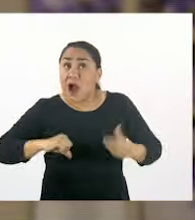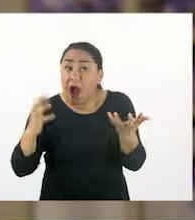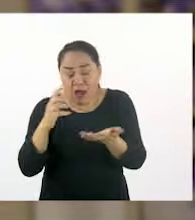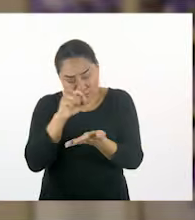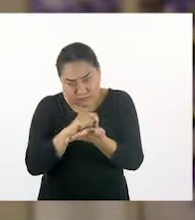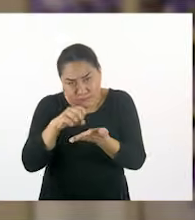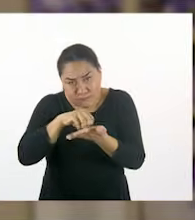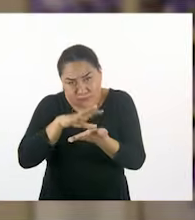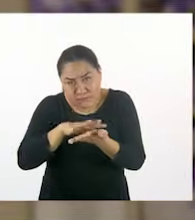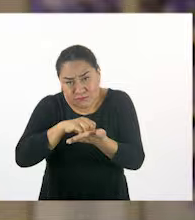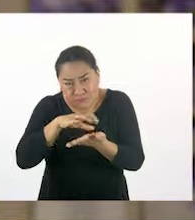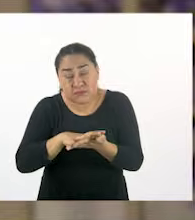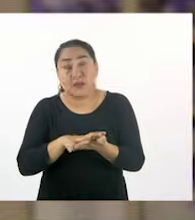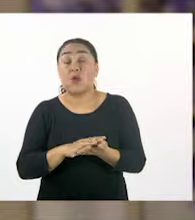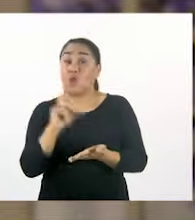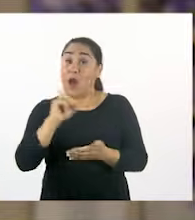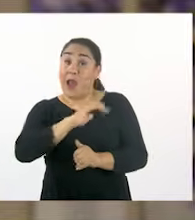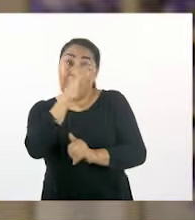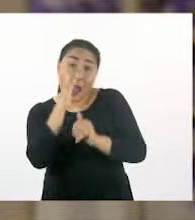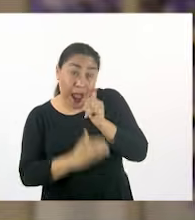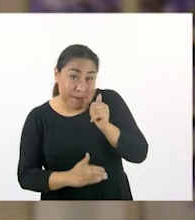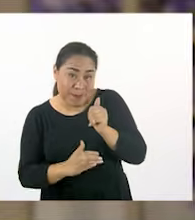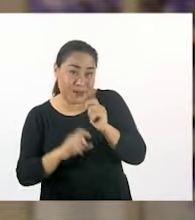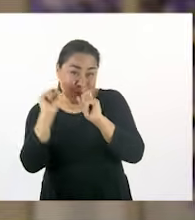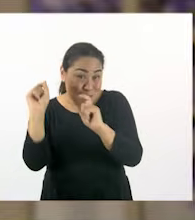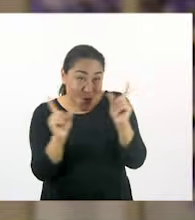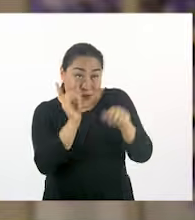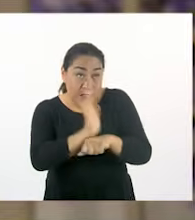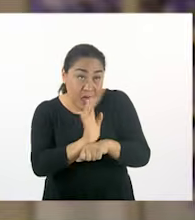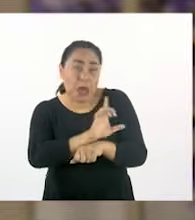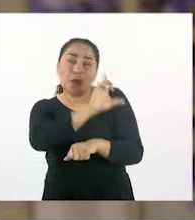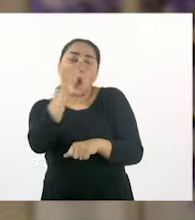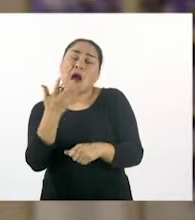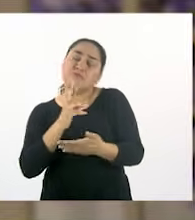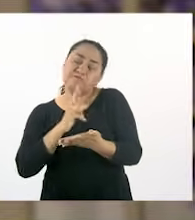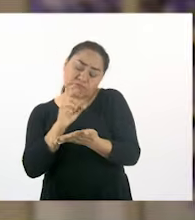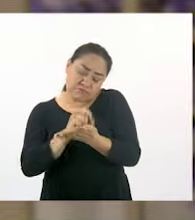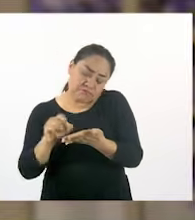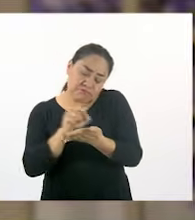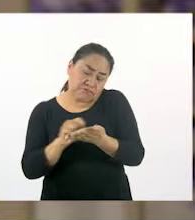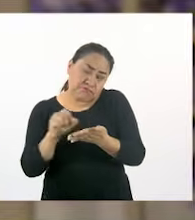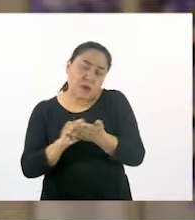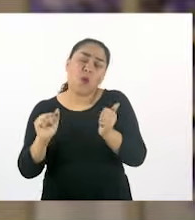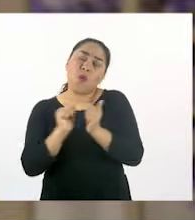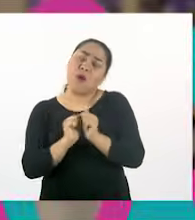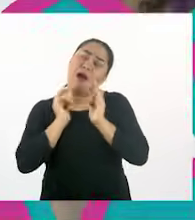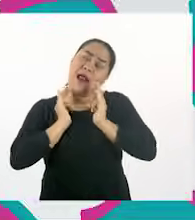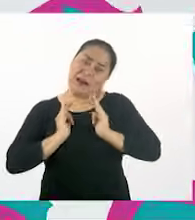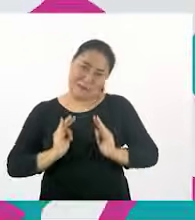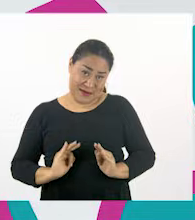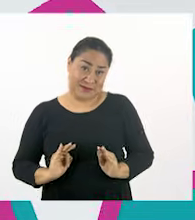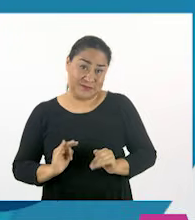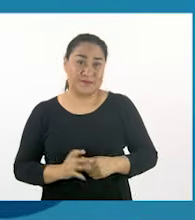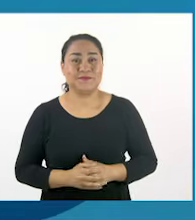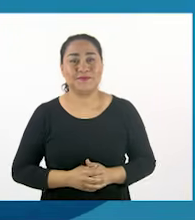piden para que cuando acabe el programa pueda responderlas y hacerlas a tu ritmo.